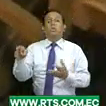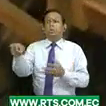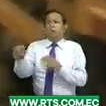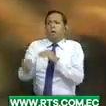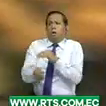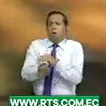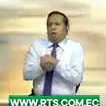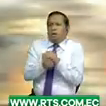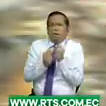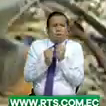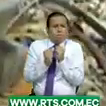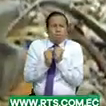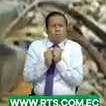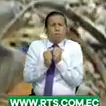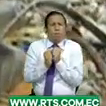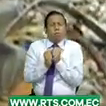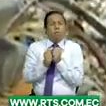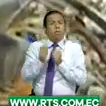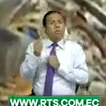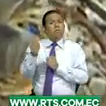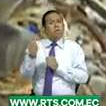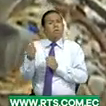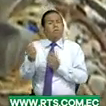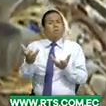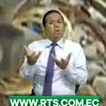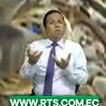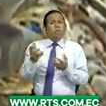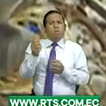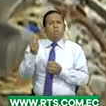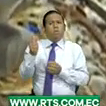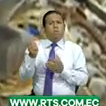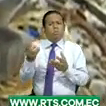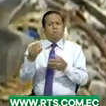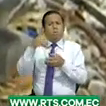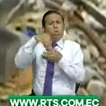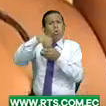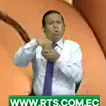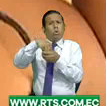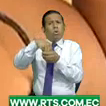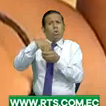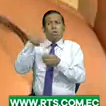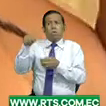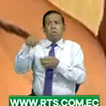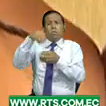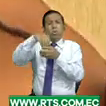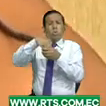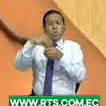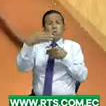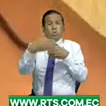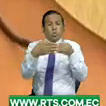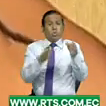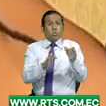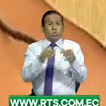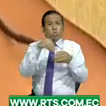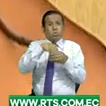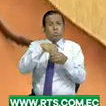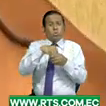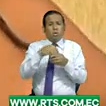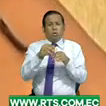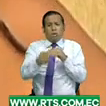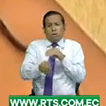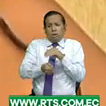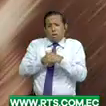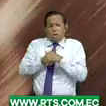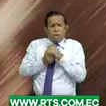nervioso y asustado. Él estaba temblando dentro del cuarto del hermano, escondido, atrás de un